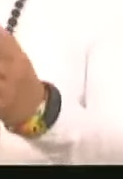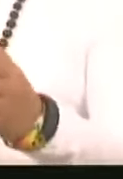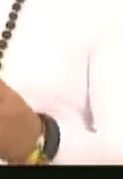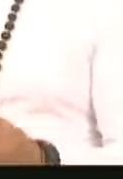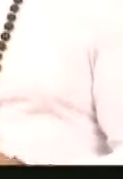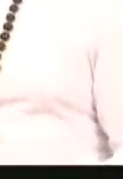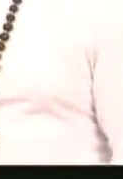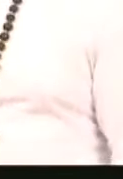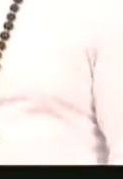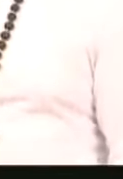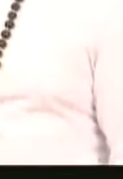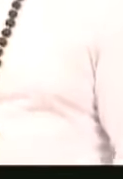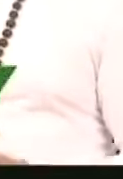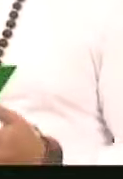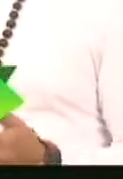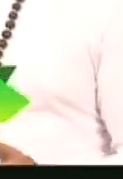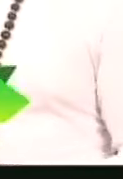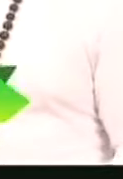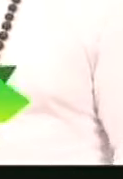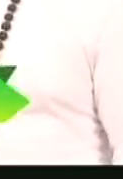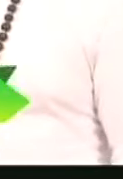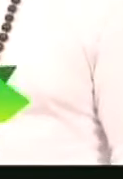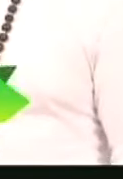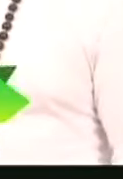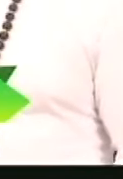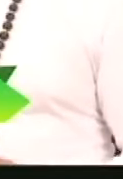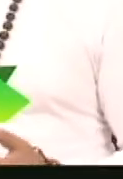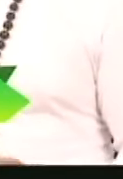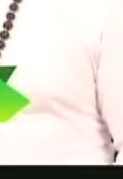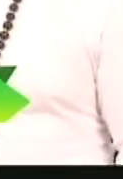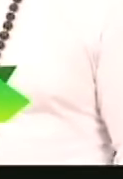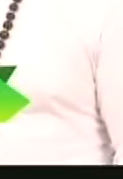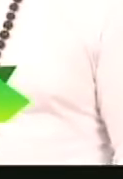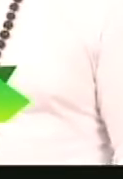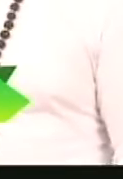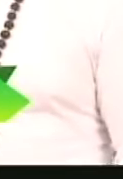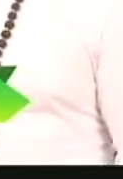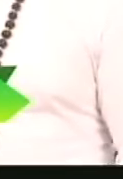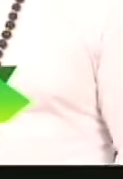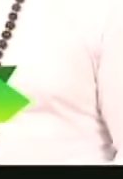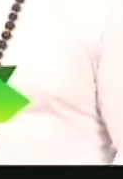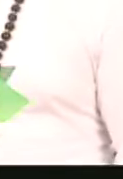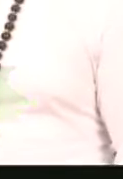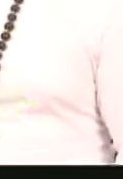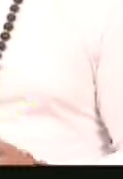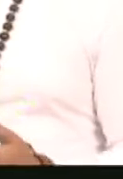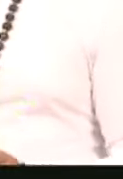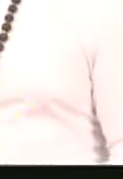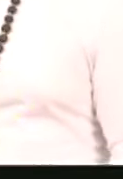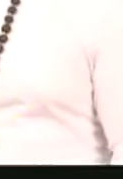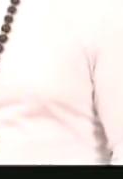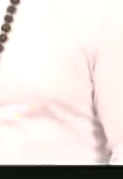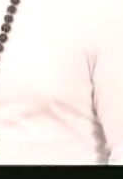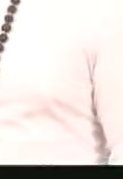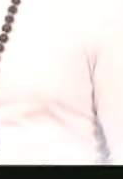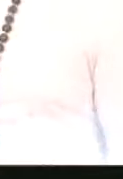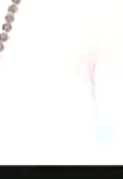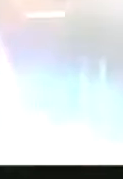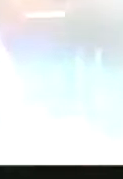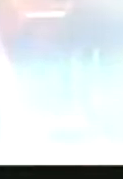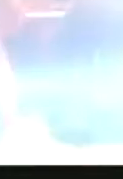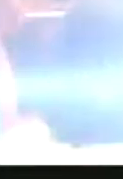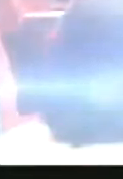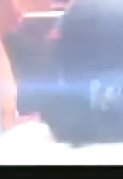El 10 de octubre del 2002, el presidente Hugo Chávez decreta la conmemoración del 12 de octubre como Día de la Resistencia